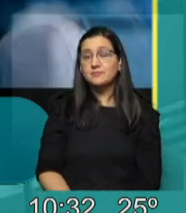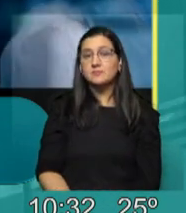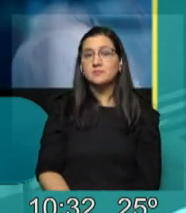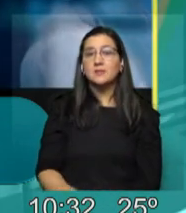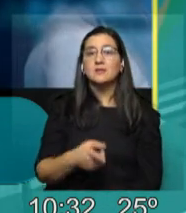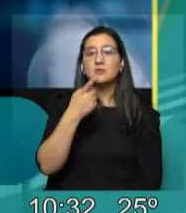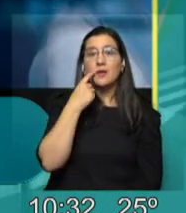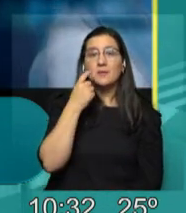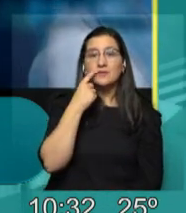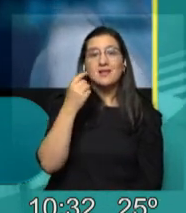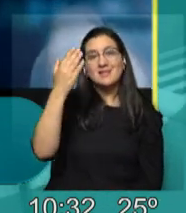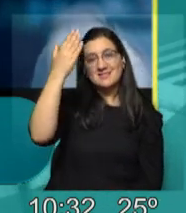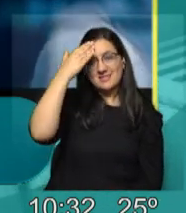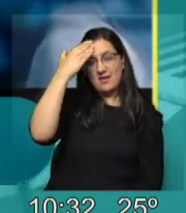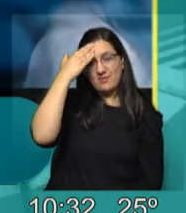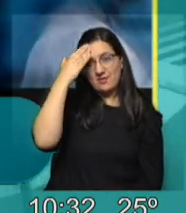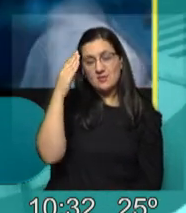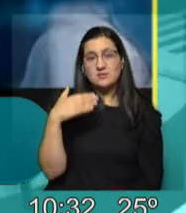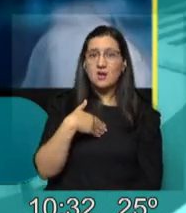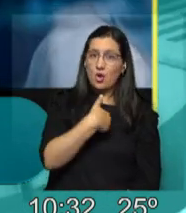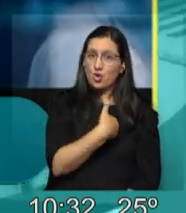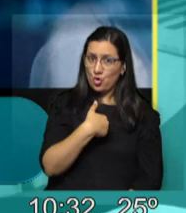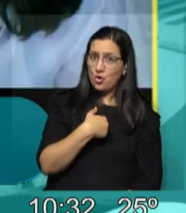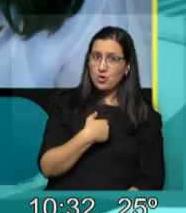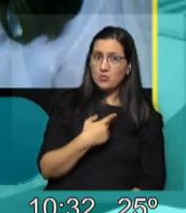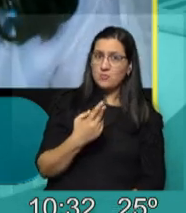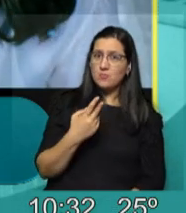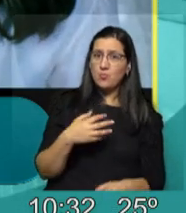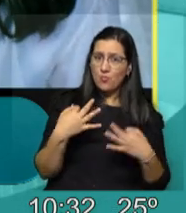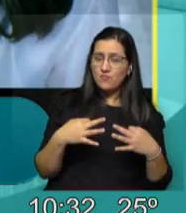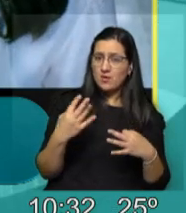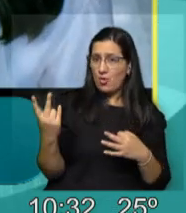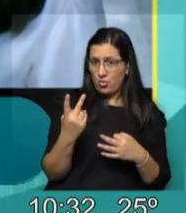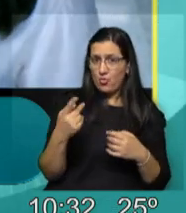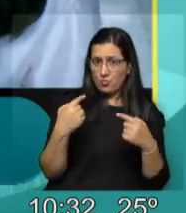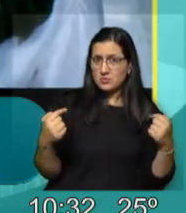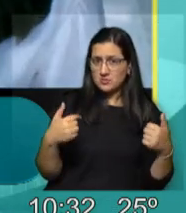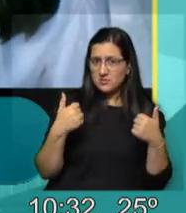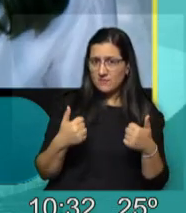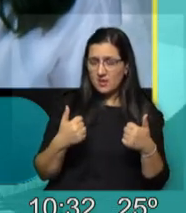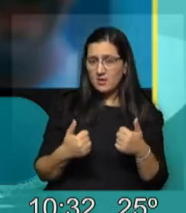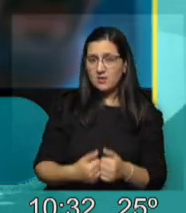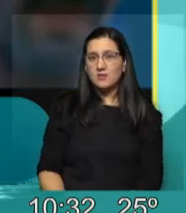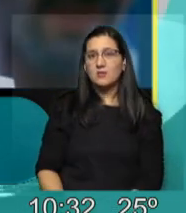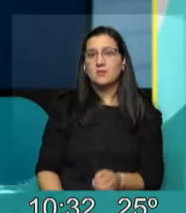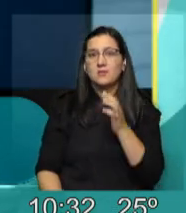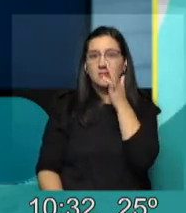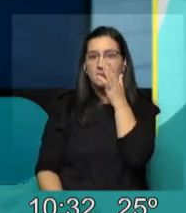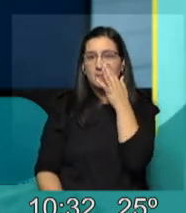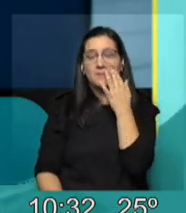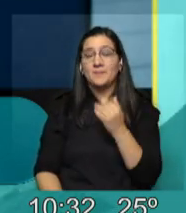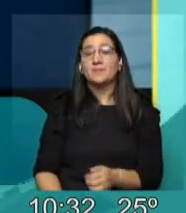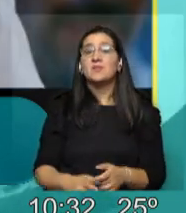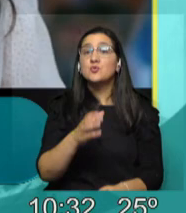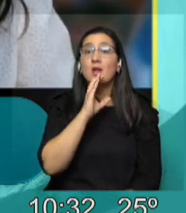que sabe pararse de los dos lados de la cámara, cosa que no es para cualquiera. Y acá rinde muy bien y la rompe realmente.